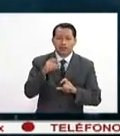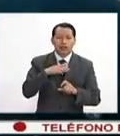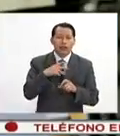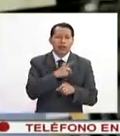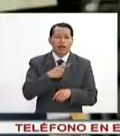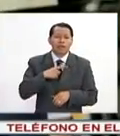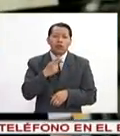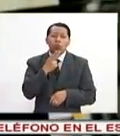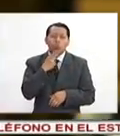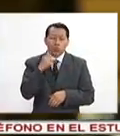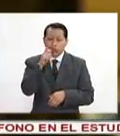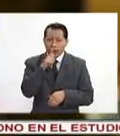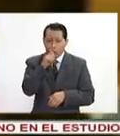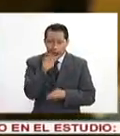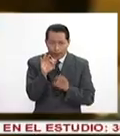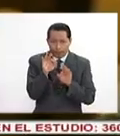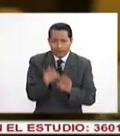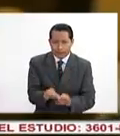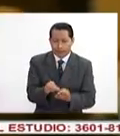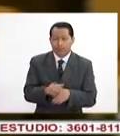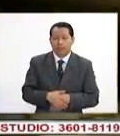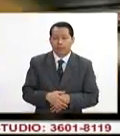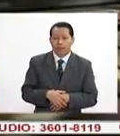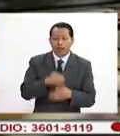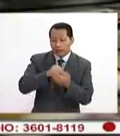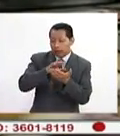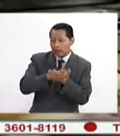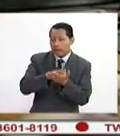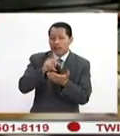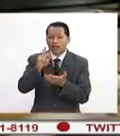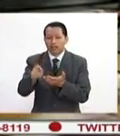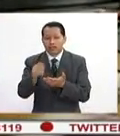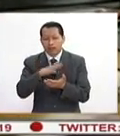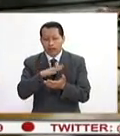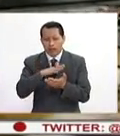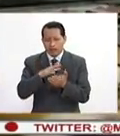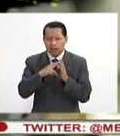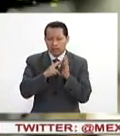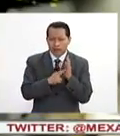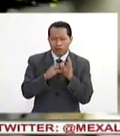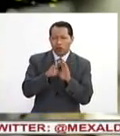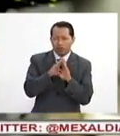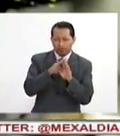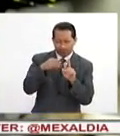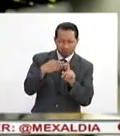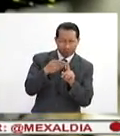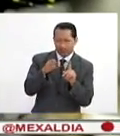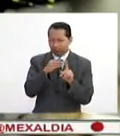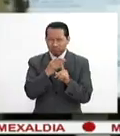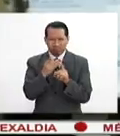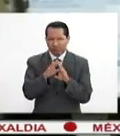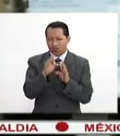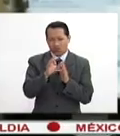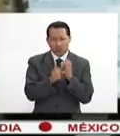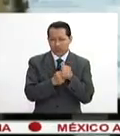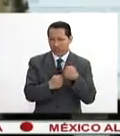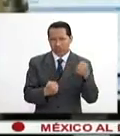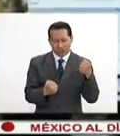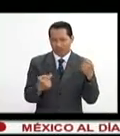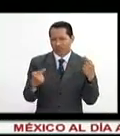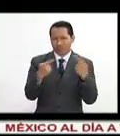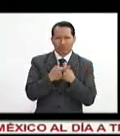propiciar un uso correcto del lenguaje. La resolución advierte que esta norma es demasiado ambigua y choca con la Constitución,